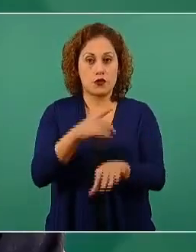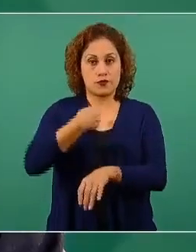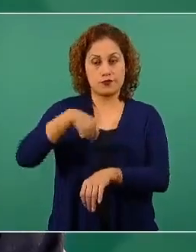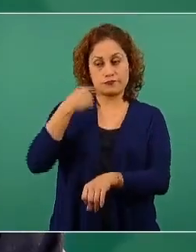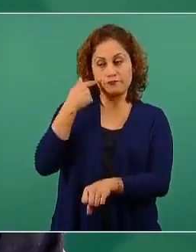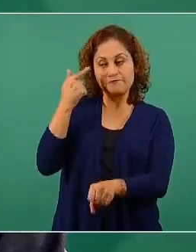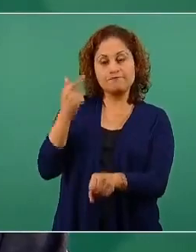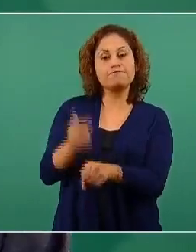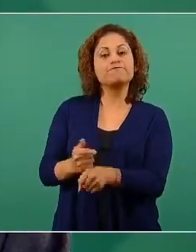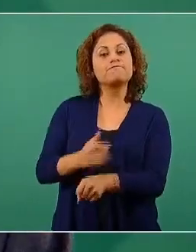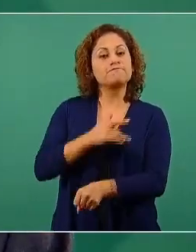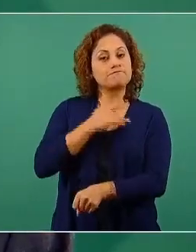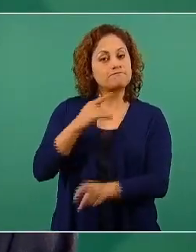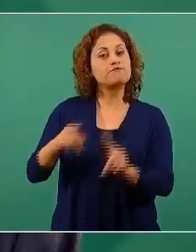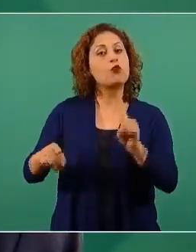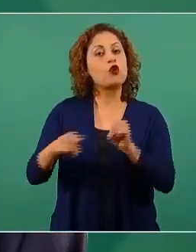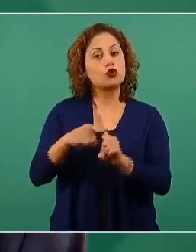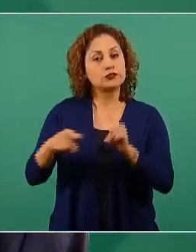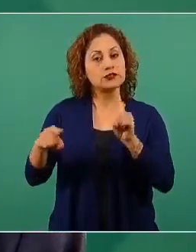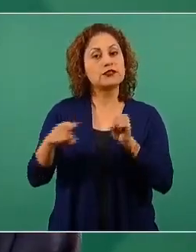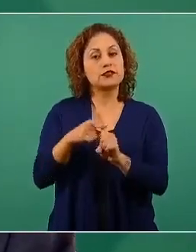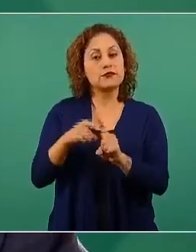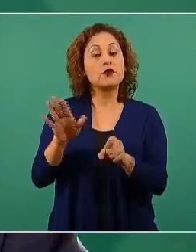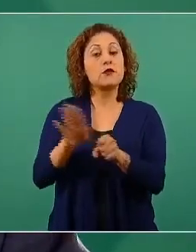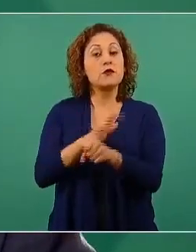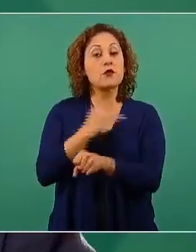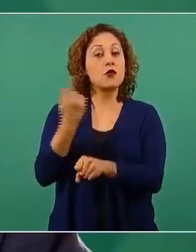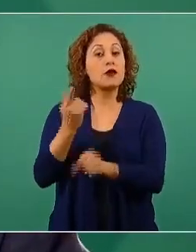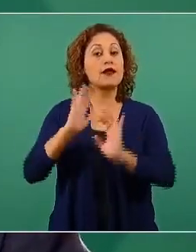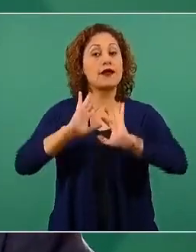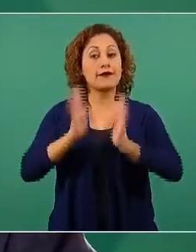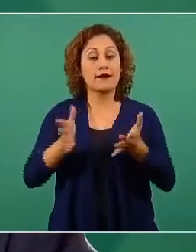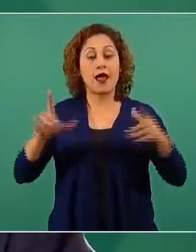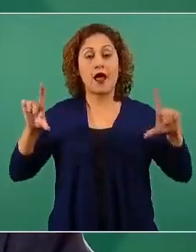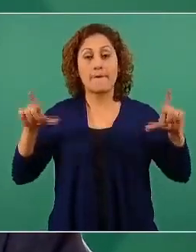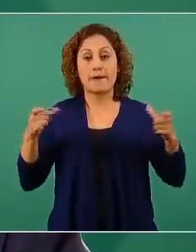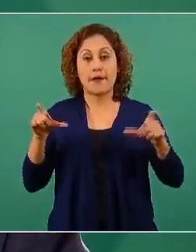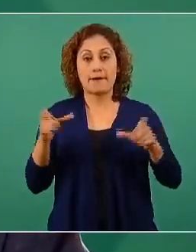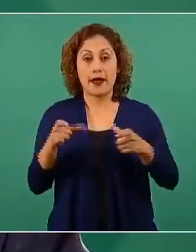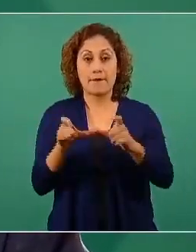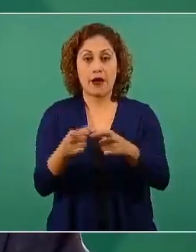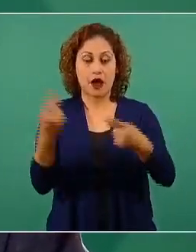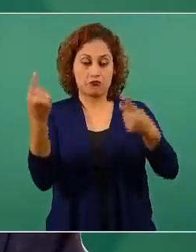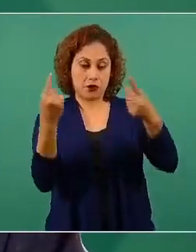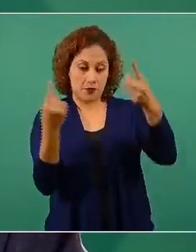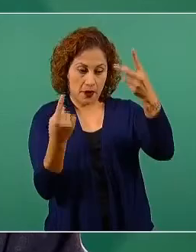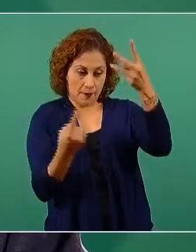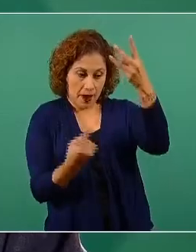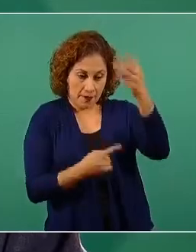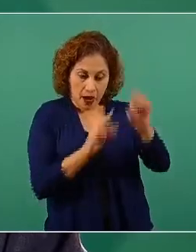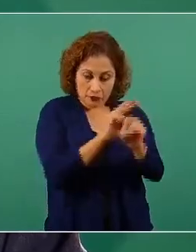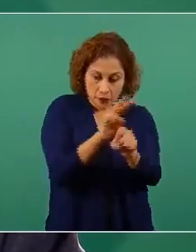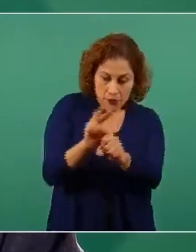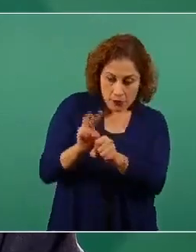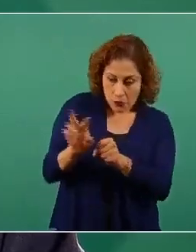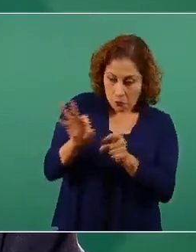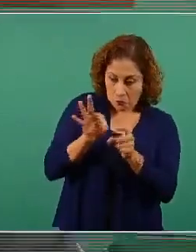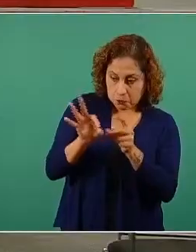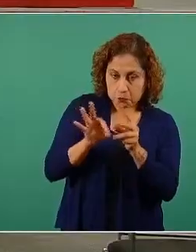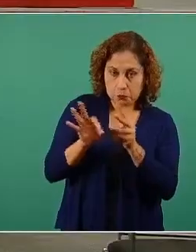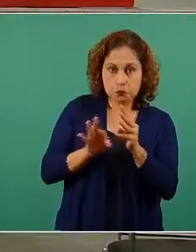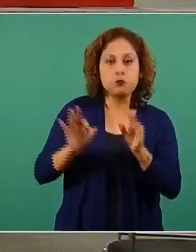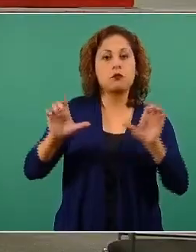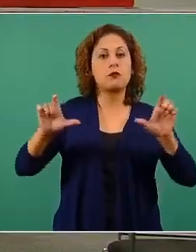muy positivo de persistencia, de reducción de la epidemia en todos sus indicadores, ya